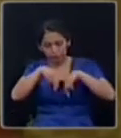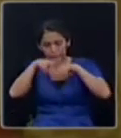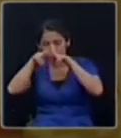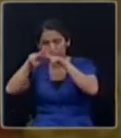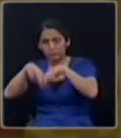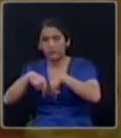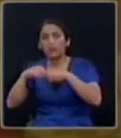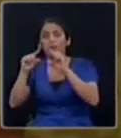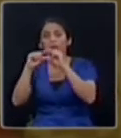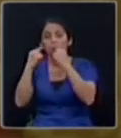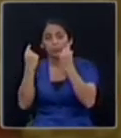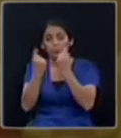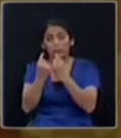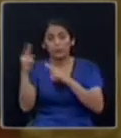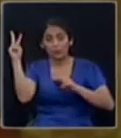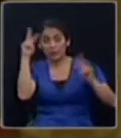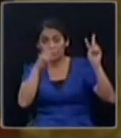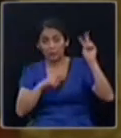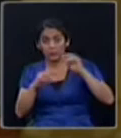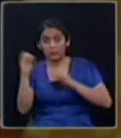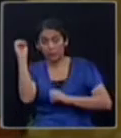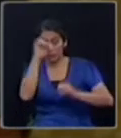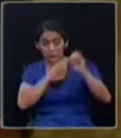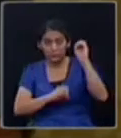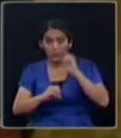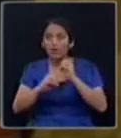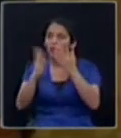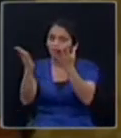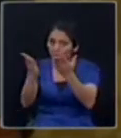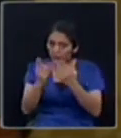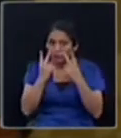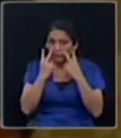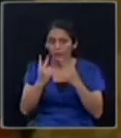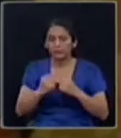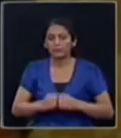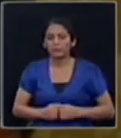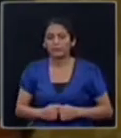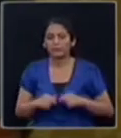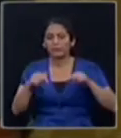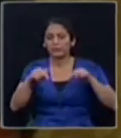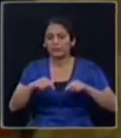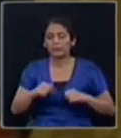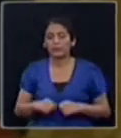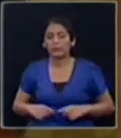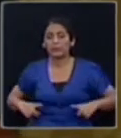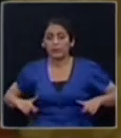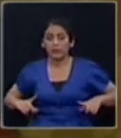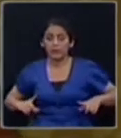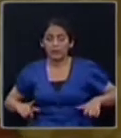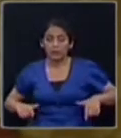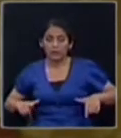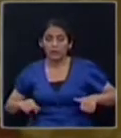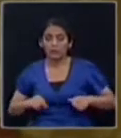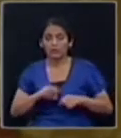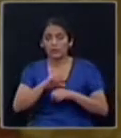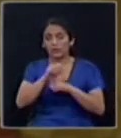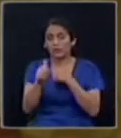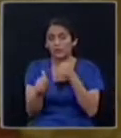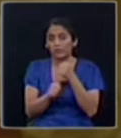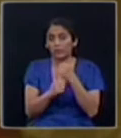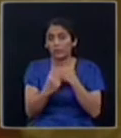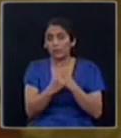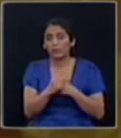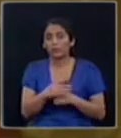Recuento que ratificó el triunfo de Lenín Moreno y Jorge Glass con 51.16% sobre el binomio opositor, que alcanzó